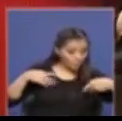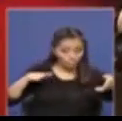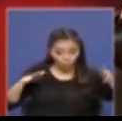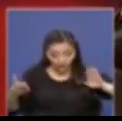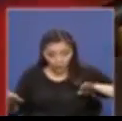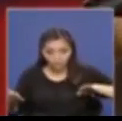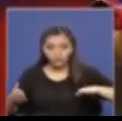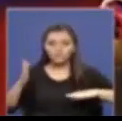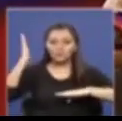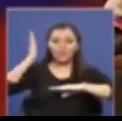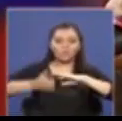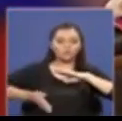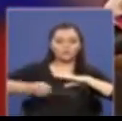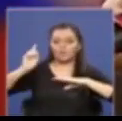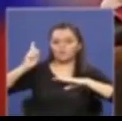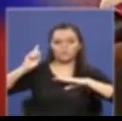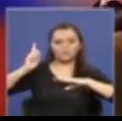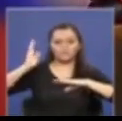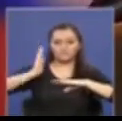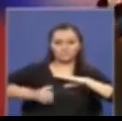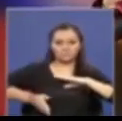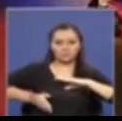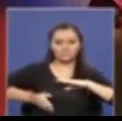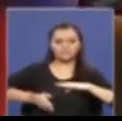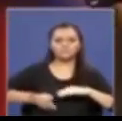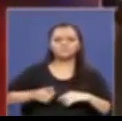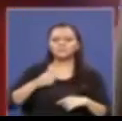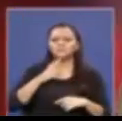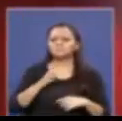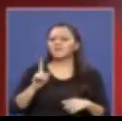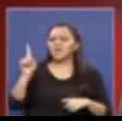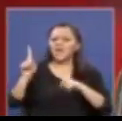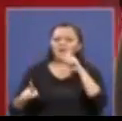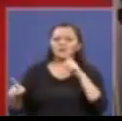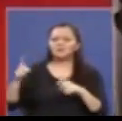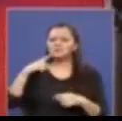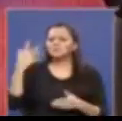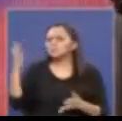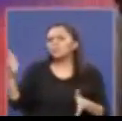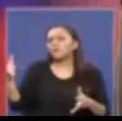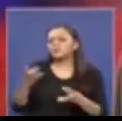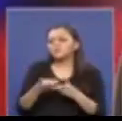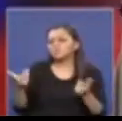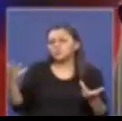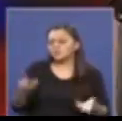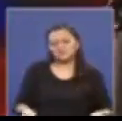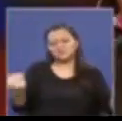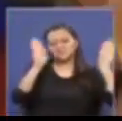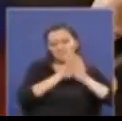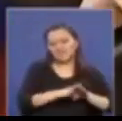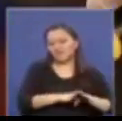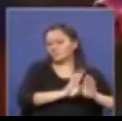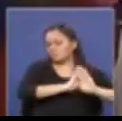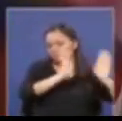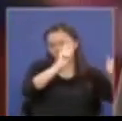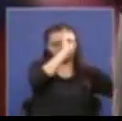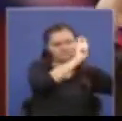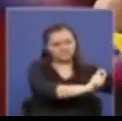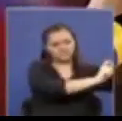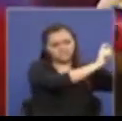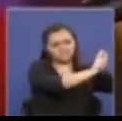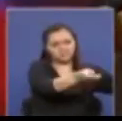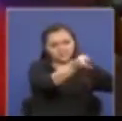archivar. De hecho, tuvimos que reabrir muchos casos que lo habían archivado. Ya, ya esto no se resolvió. 9 años de desaparecido, no se